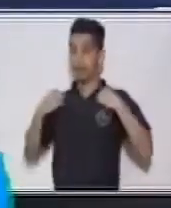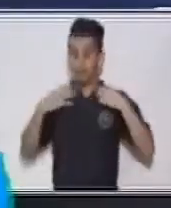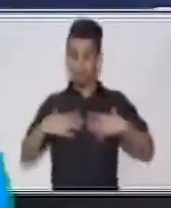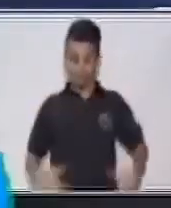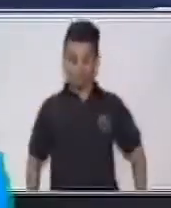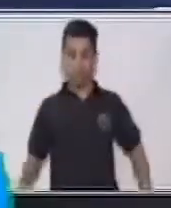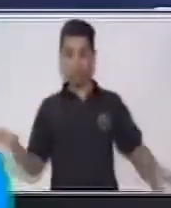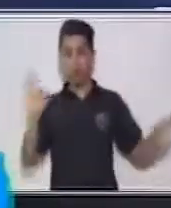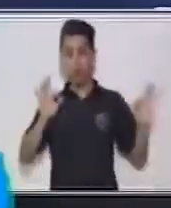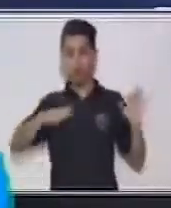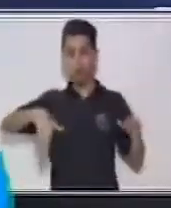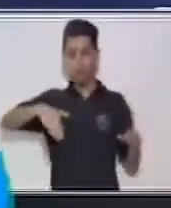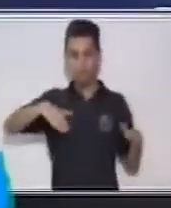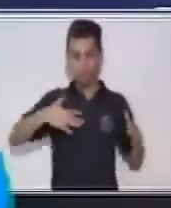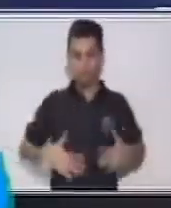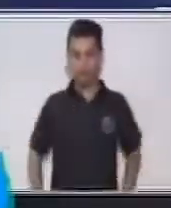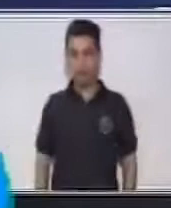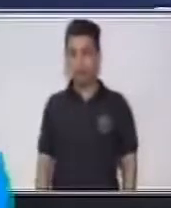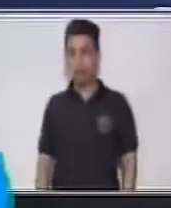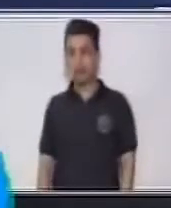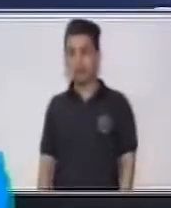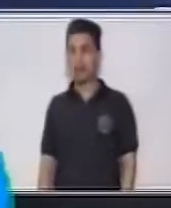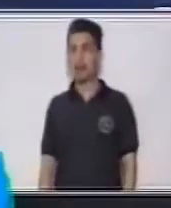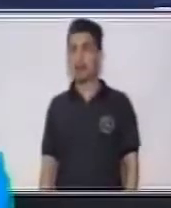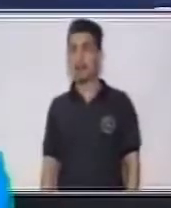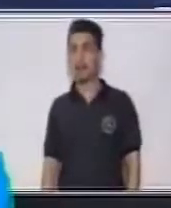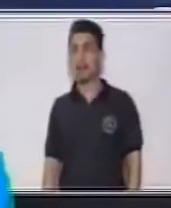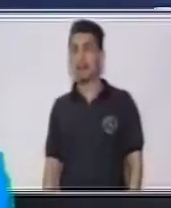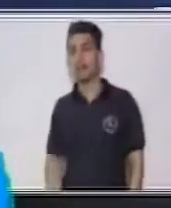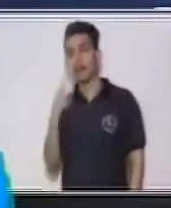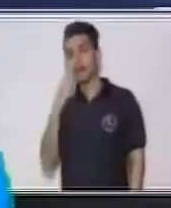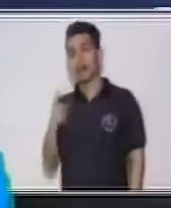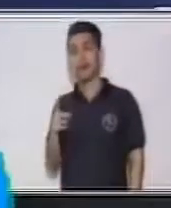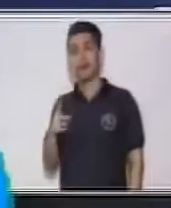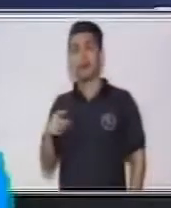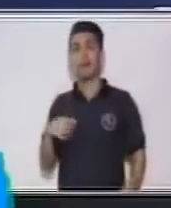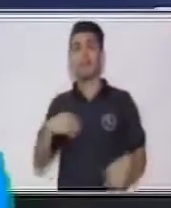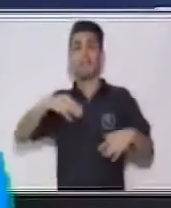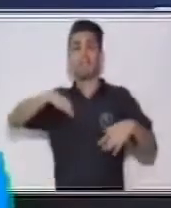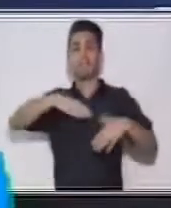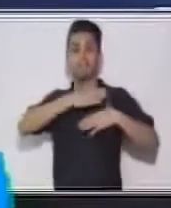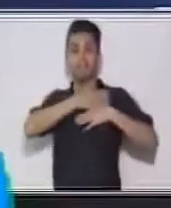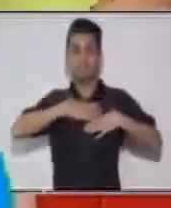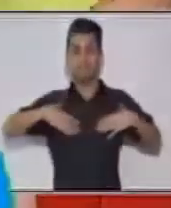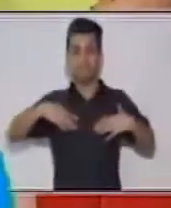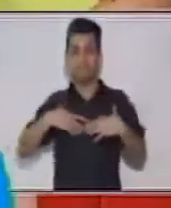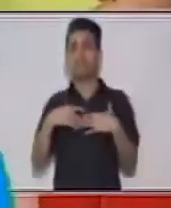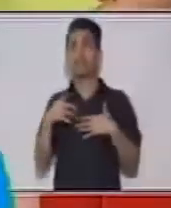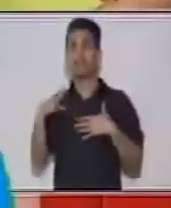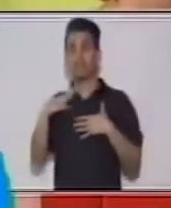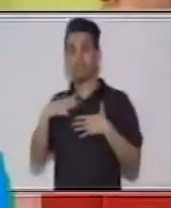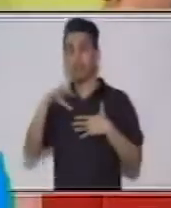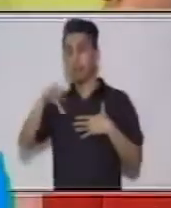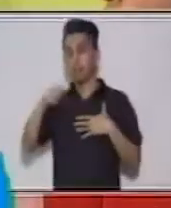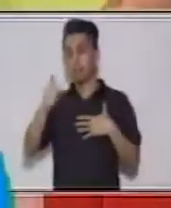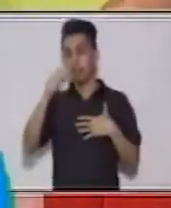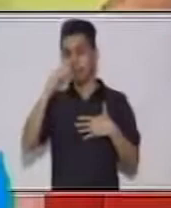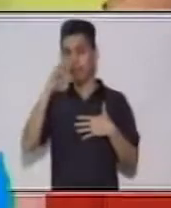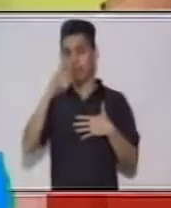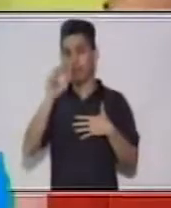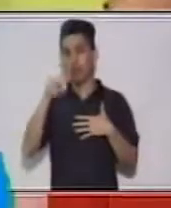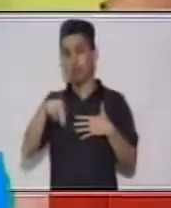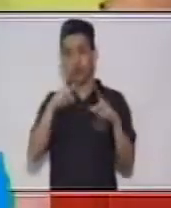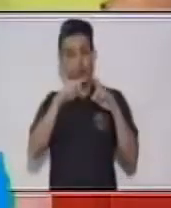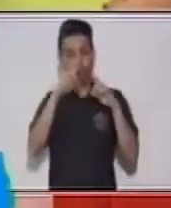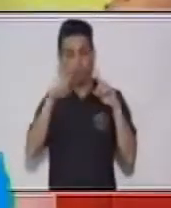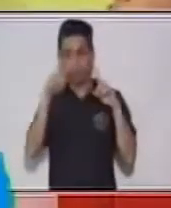acá nosotros podemos ver en lo que es el huipil aquí hay un patrón los flor flor y